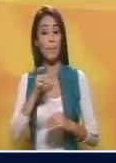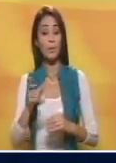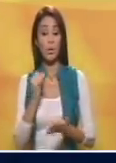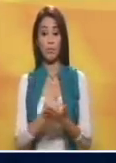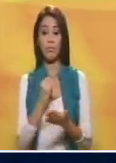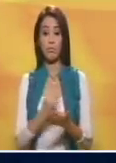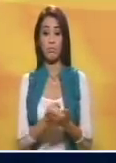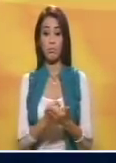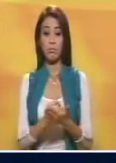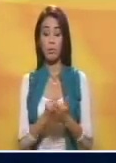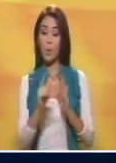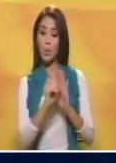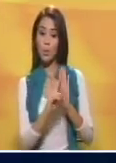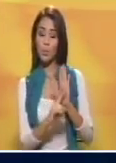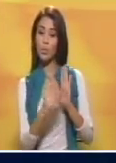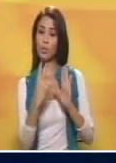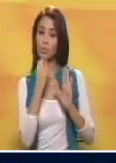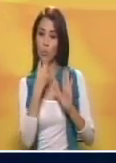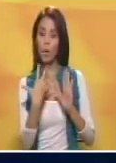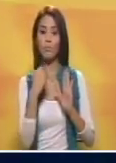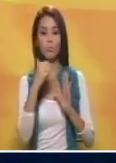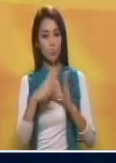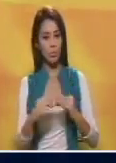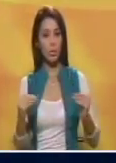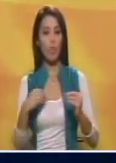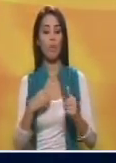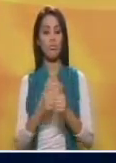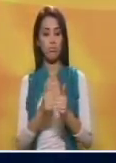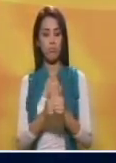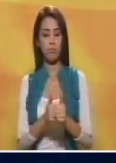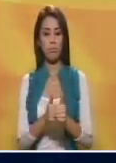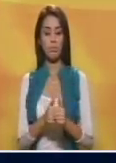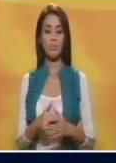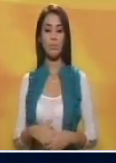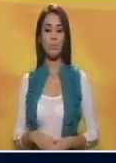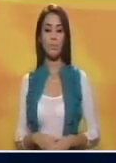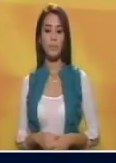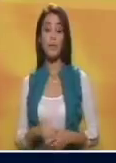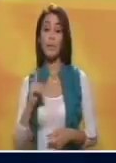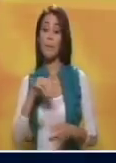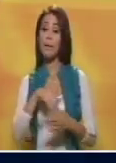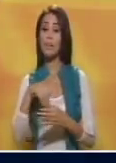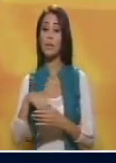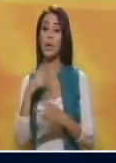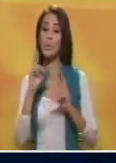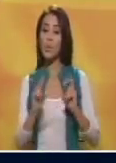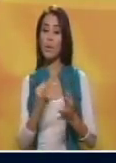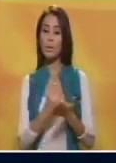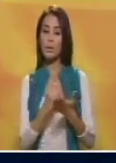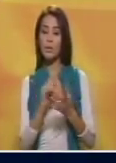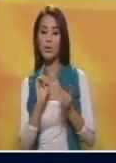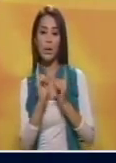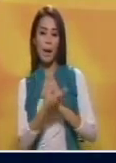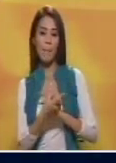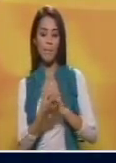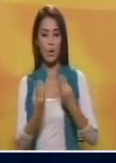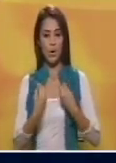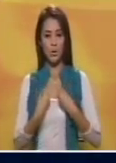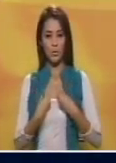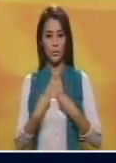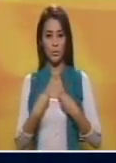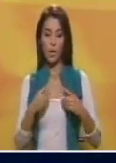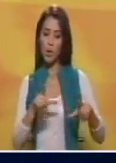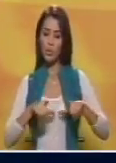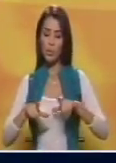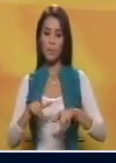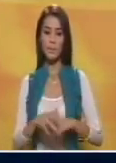inscritos tengan cualidades de ser electores y harán seguimiento al patrón electoral respecto a los nuevos inscritos y cambios de residencia. El proceso